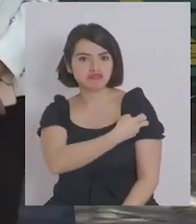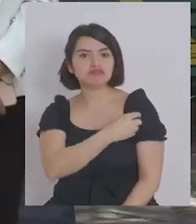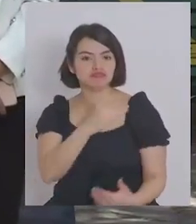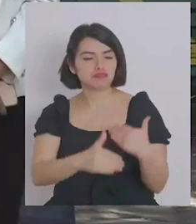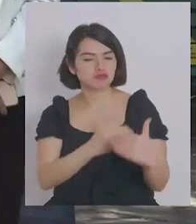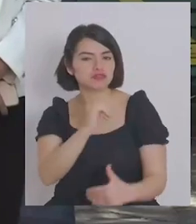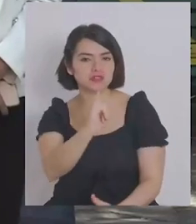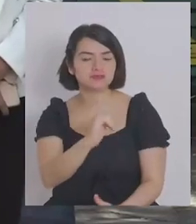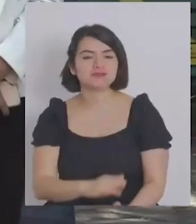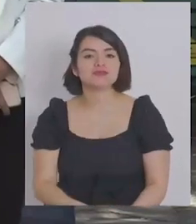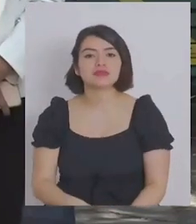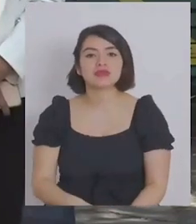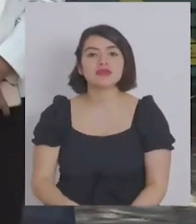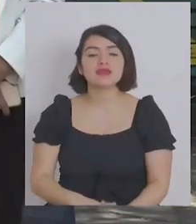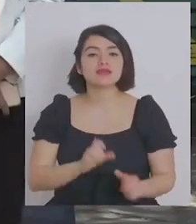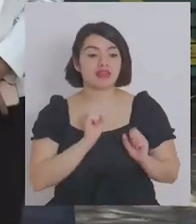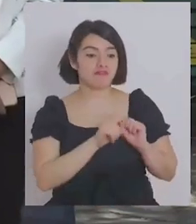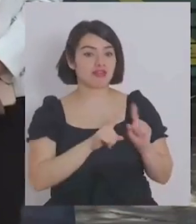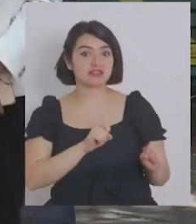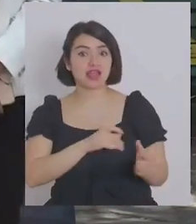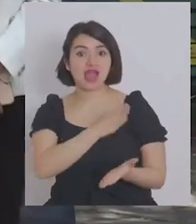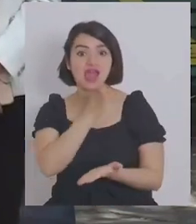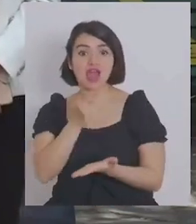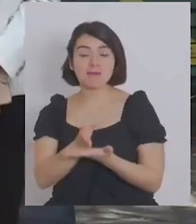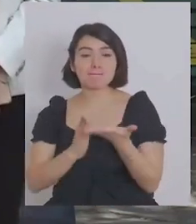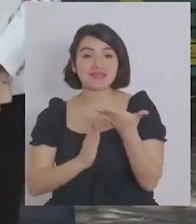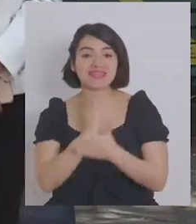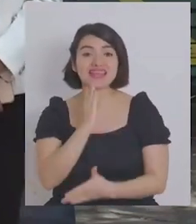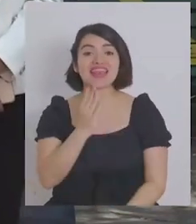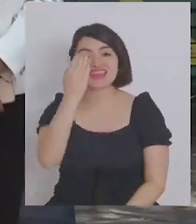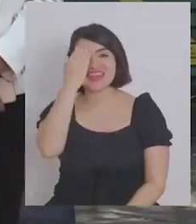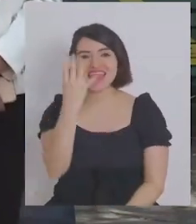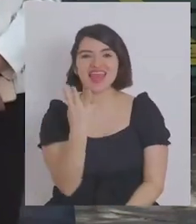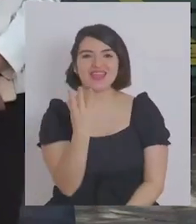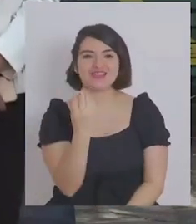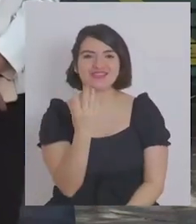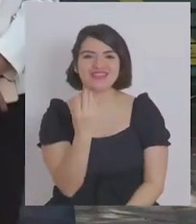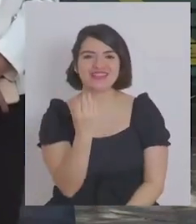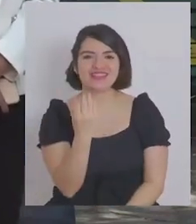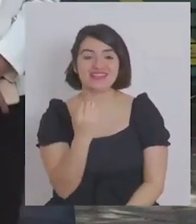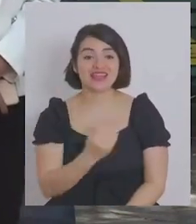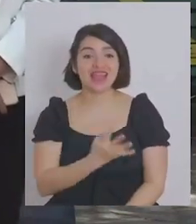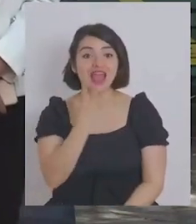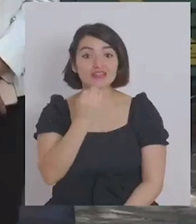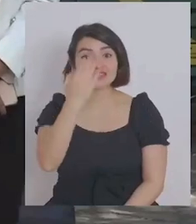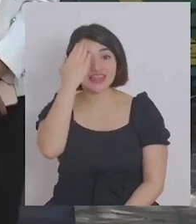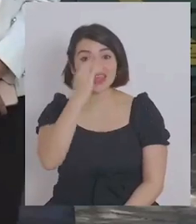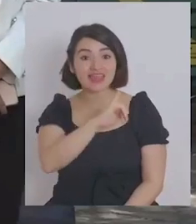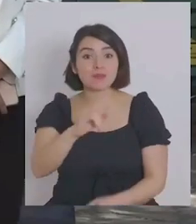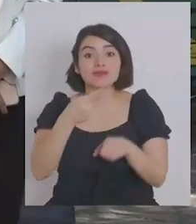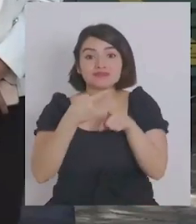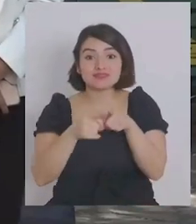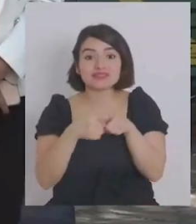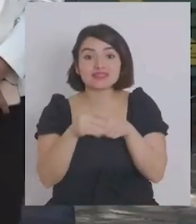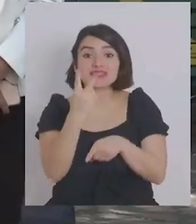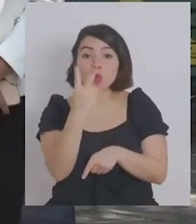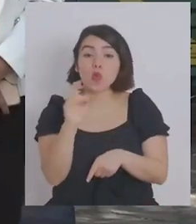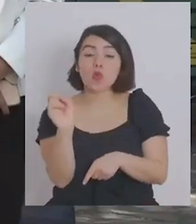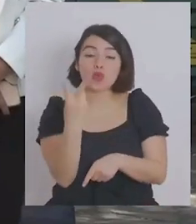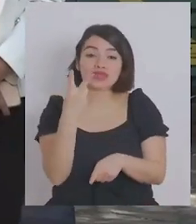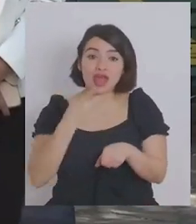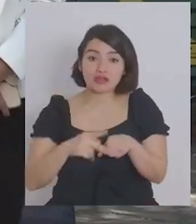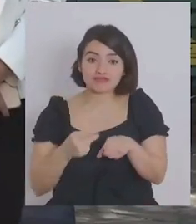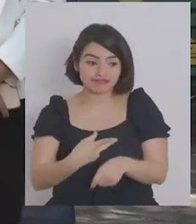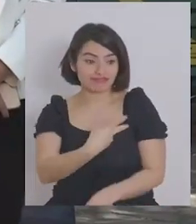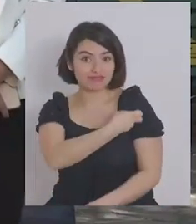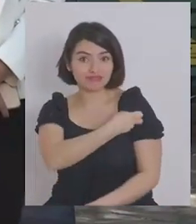produce aproximadamente en el día 14 según lo que también tenemos claro en los estudios es decir 14 días después de la segunda dosis y podemos decir